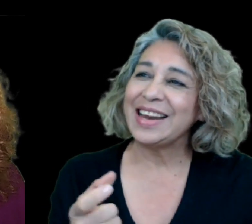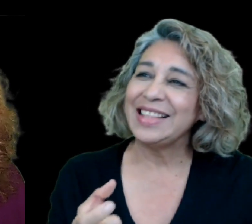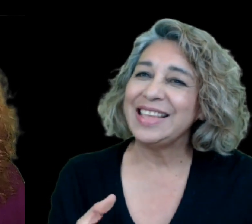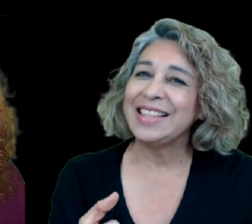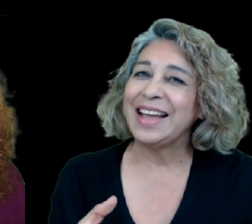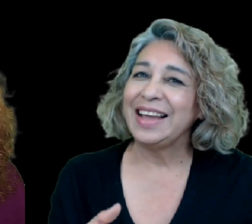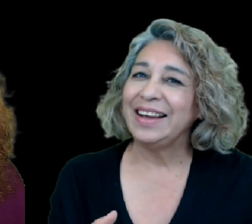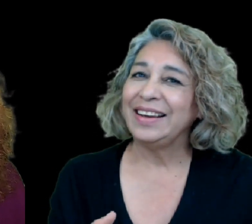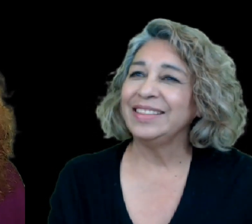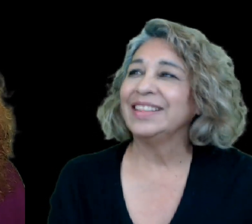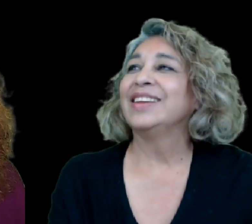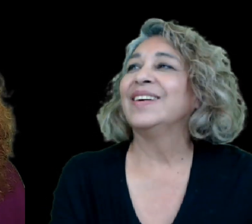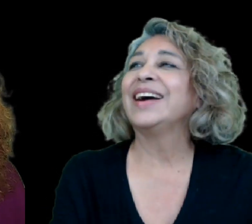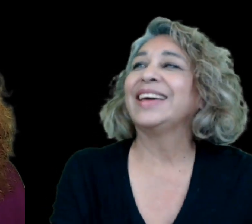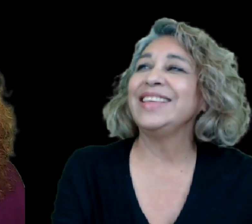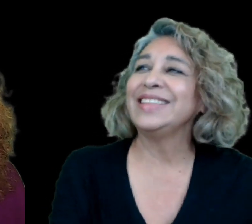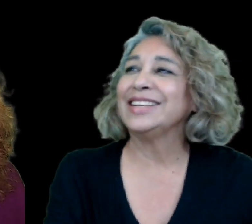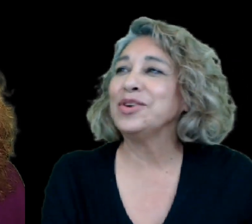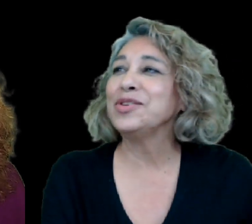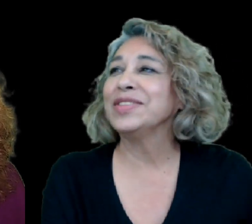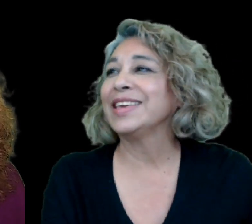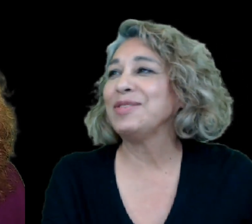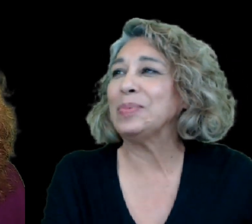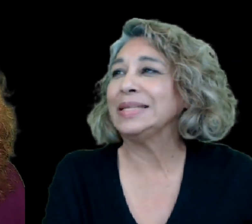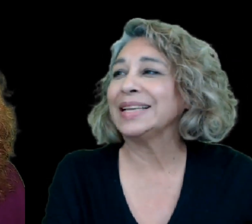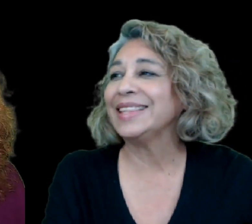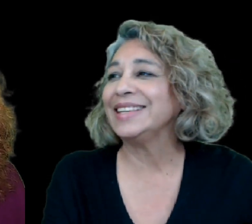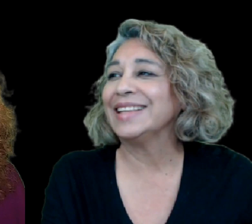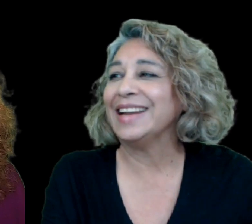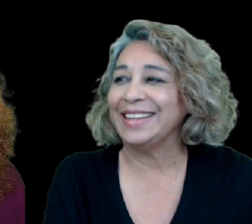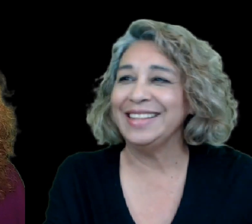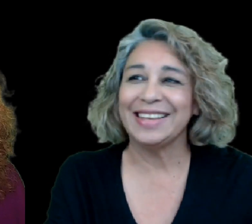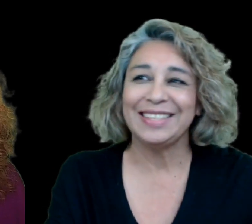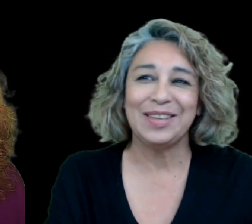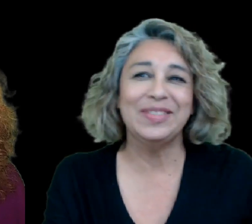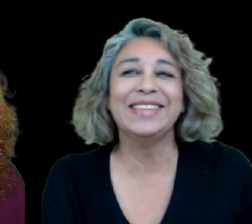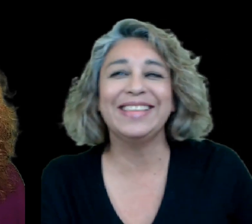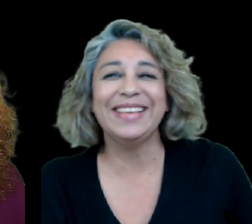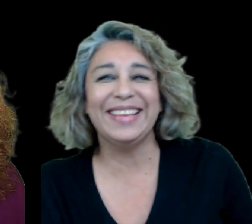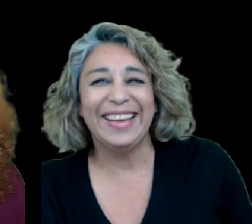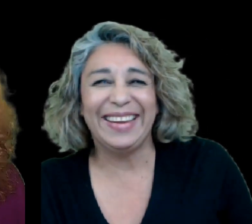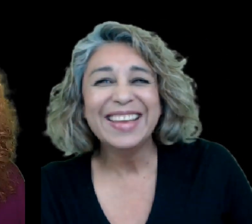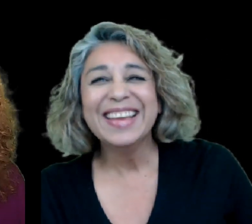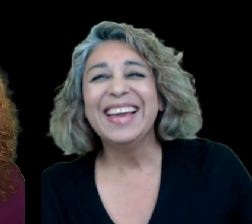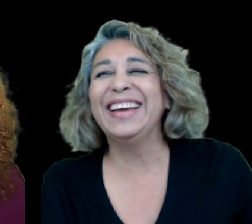tarjetita. acreditación. La acreditación, yo pensé que dijiste la tentación.